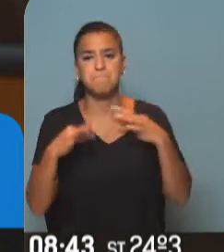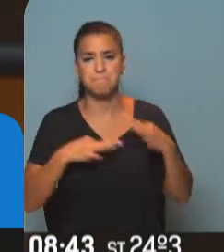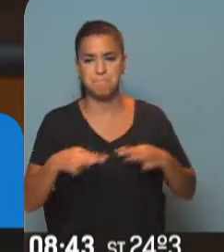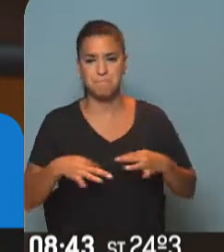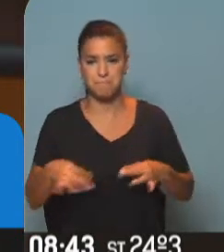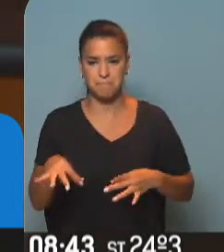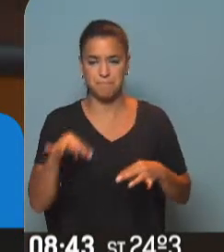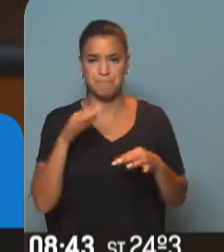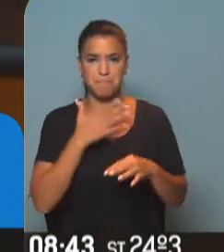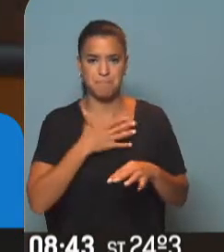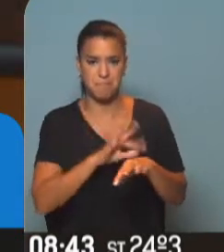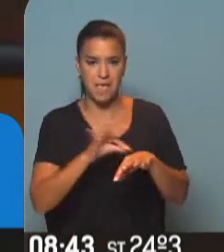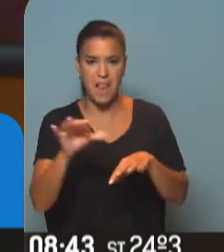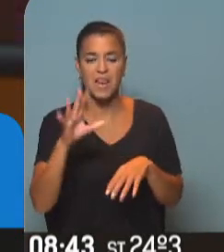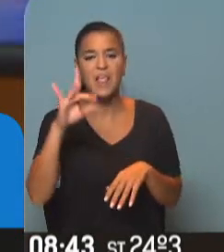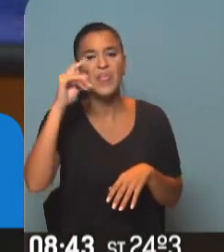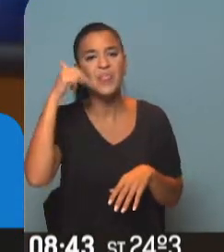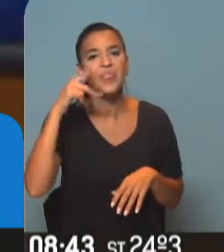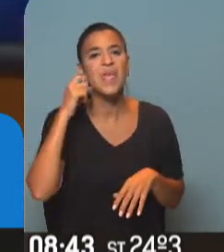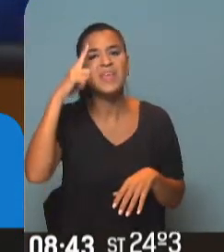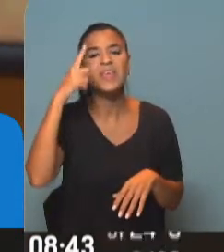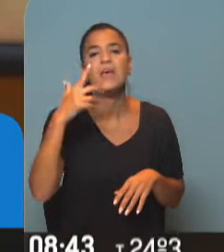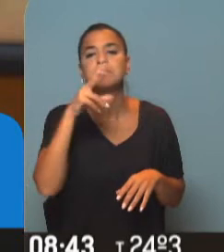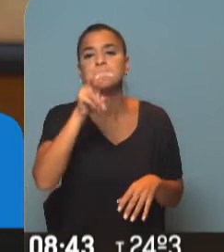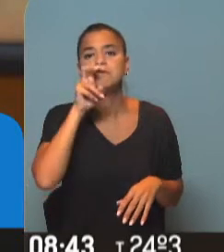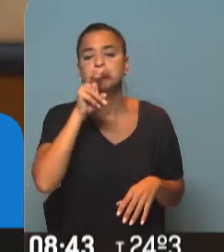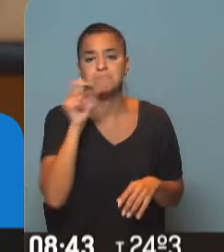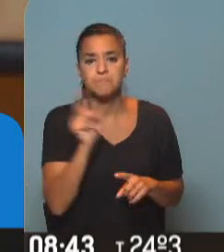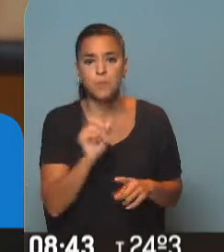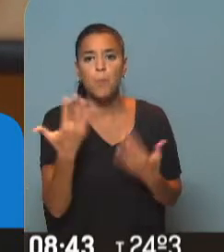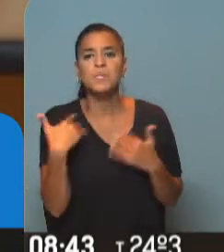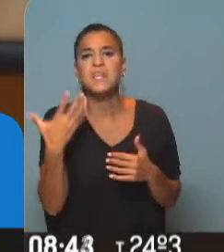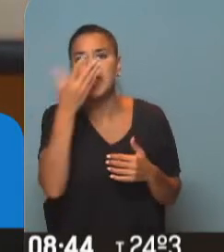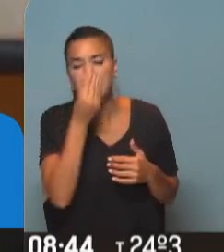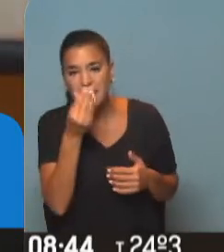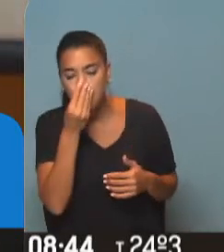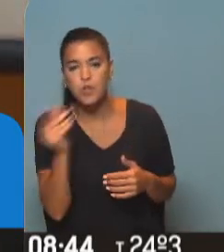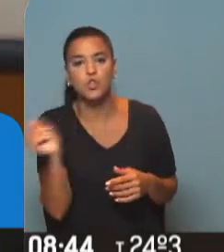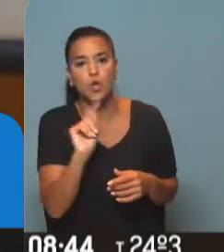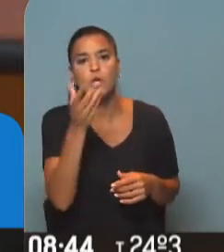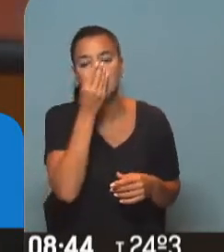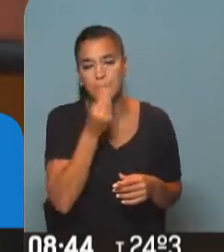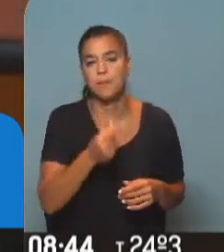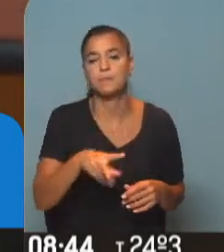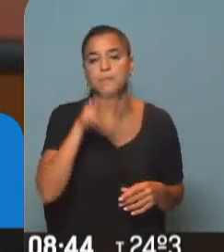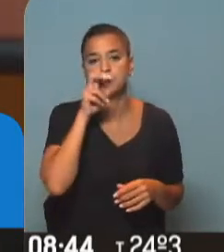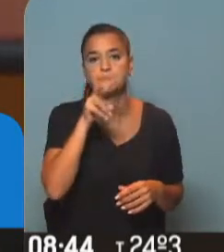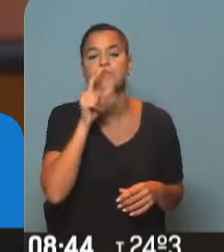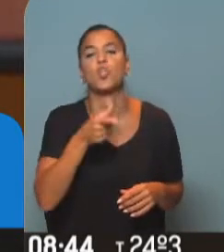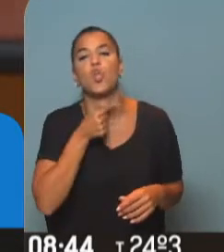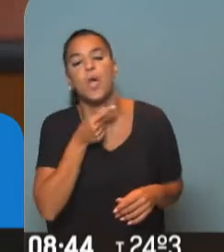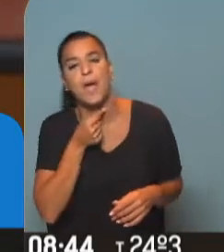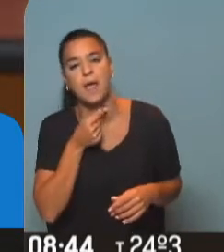raramente el dengue no produce síntomas respiratorios porque a veces se puede confundir con la gripe la gripe son síntomas claros dolor